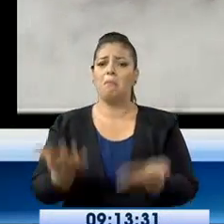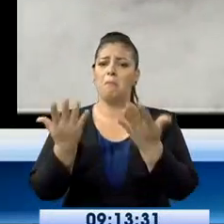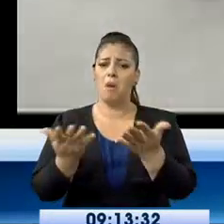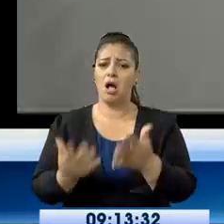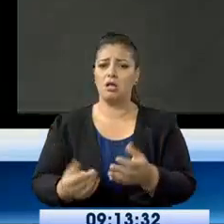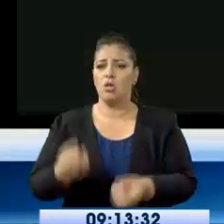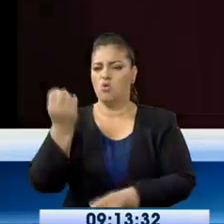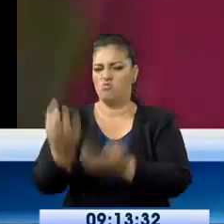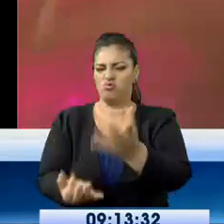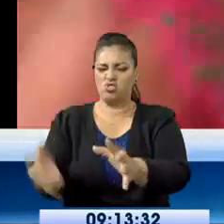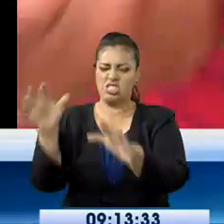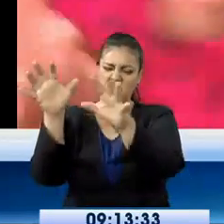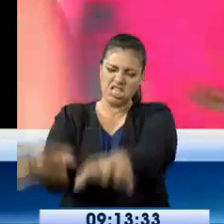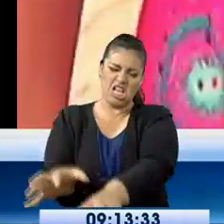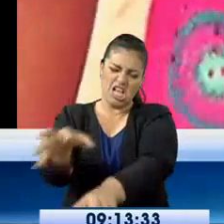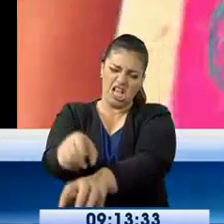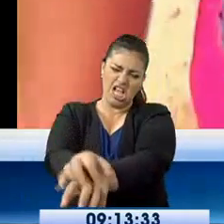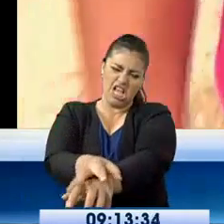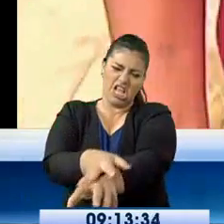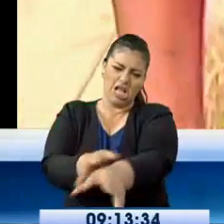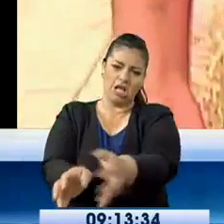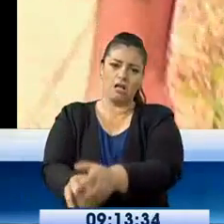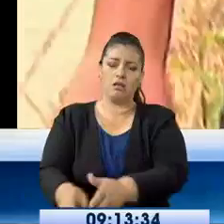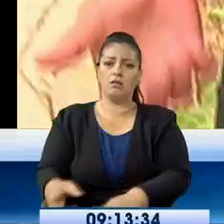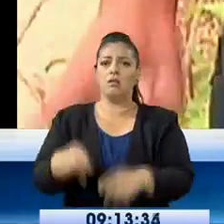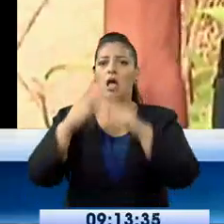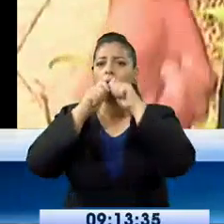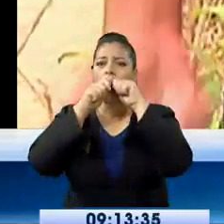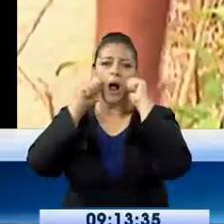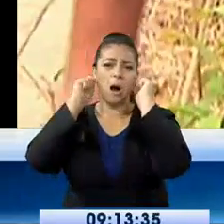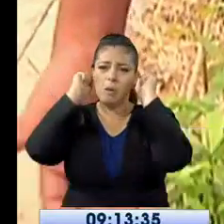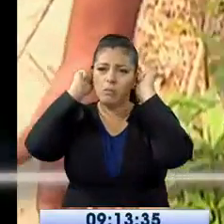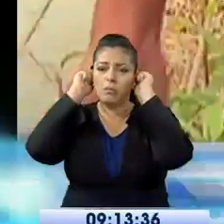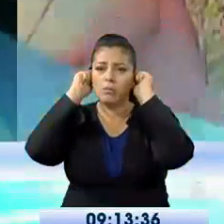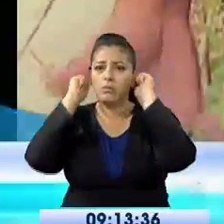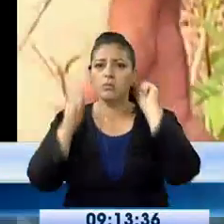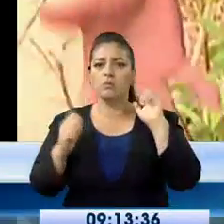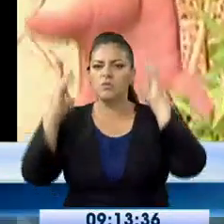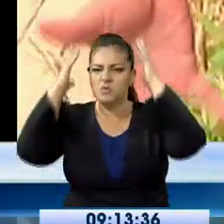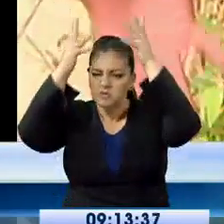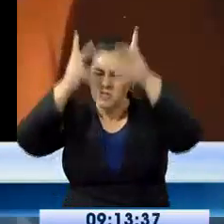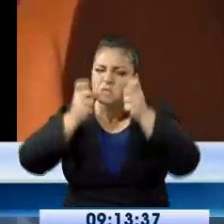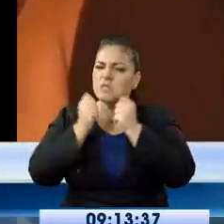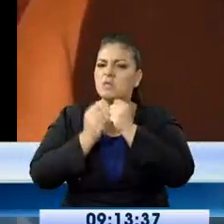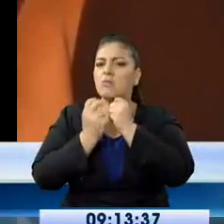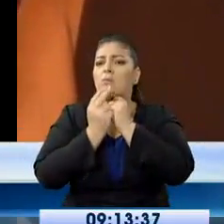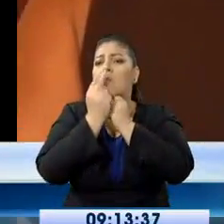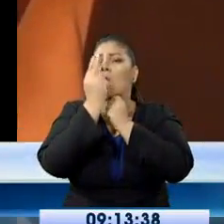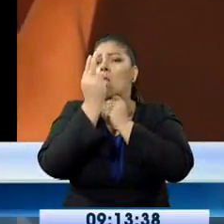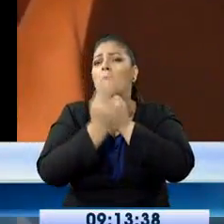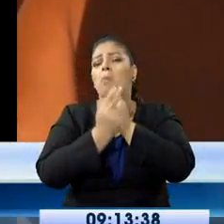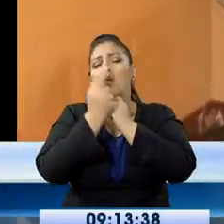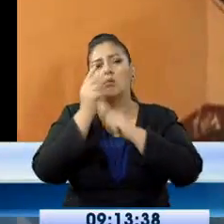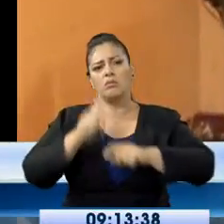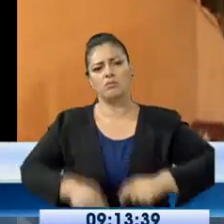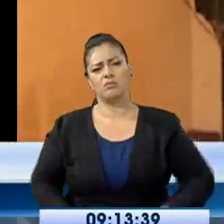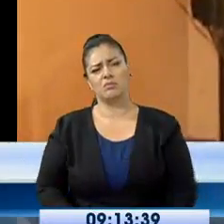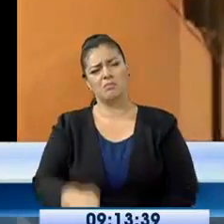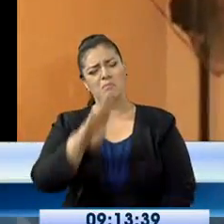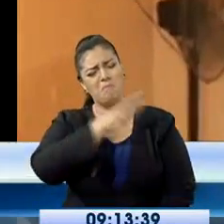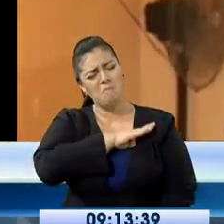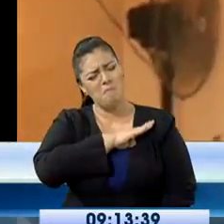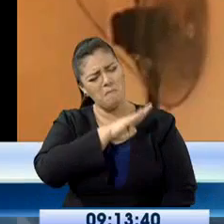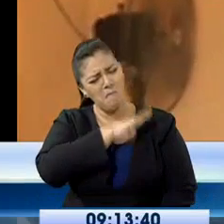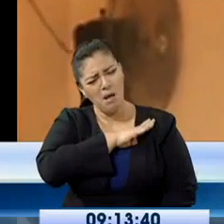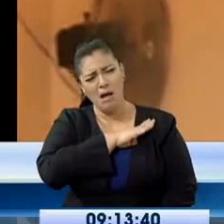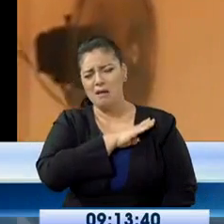mano, me le taparon la boca, me lo asfixiaron. ¿Por qué tanta maldad? No tienen corazón de ver que mataron a un